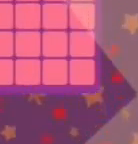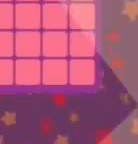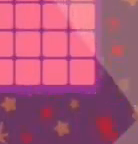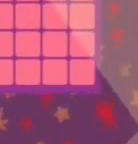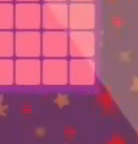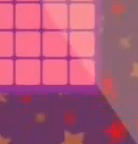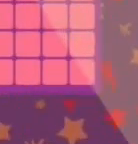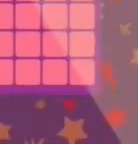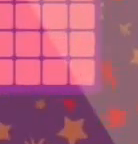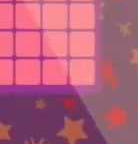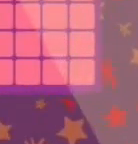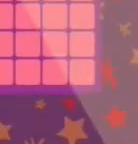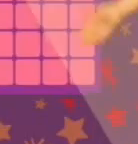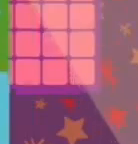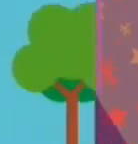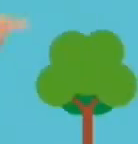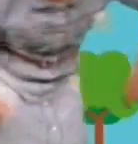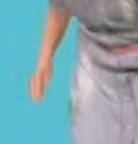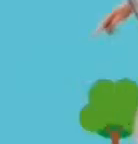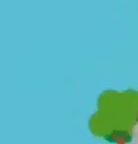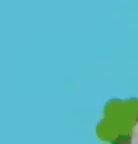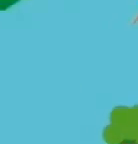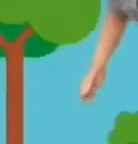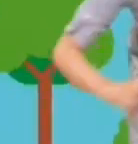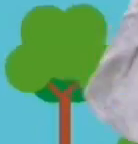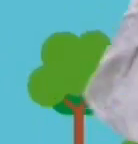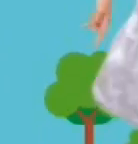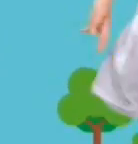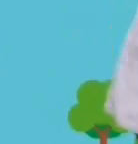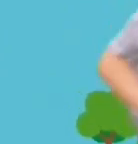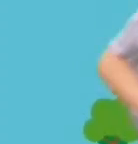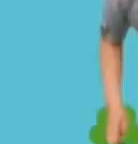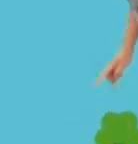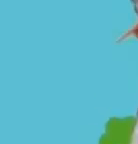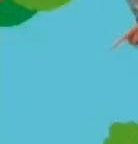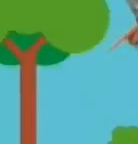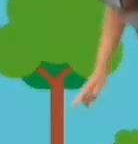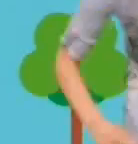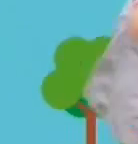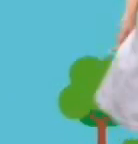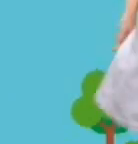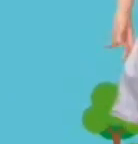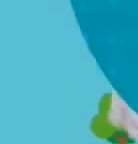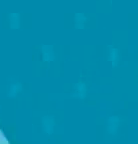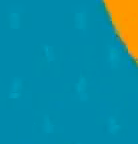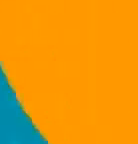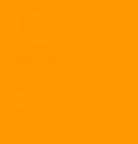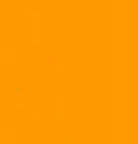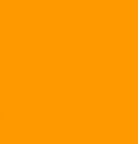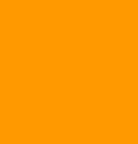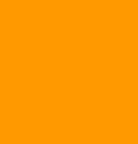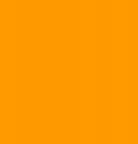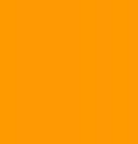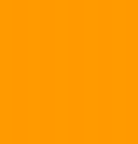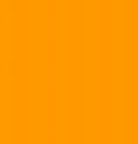Paula. Me gusta cantar y patinar. Mi personaje favorito de Veo Veo es